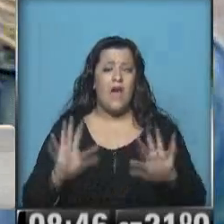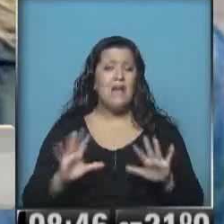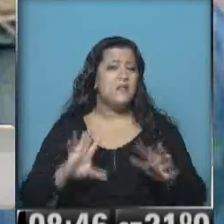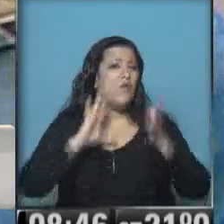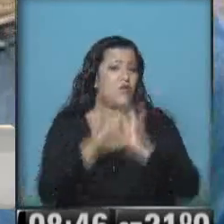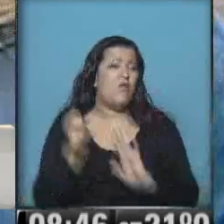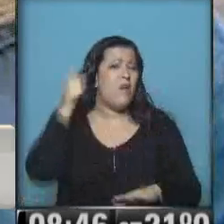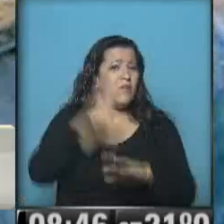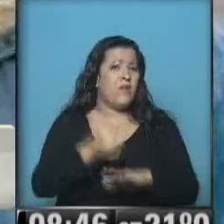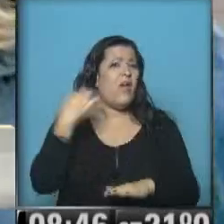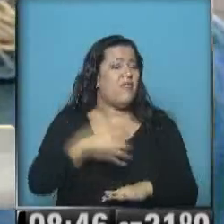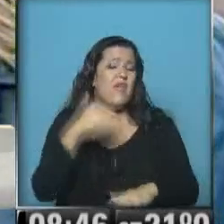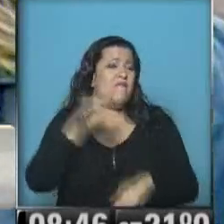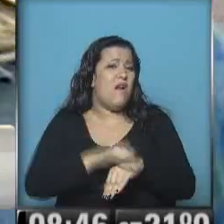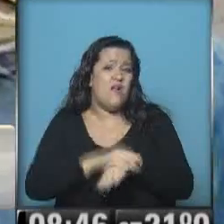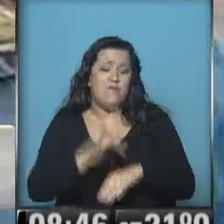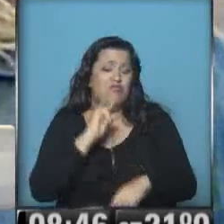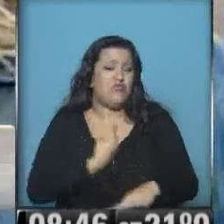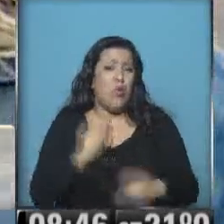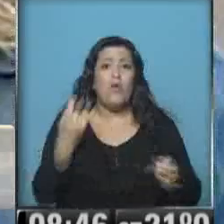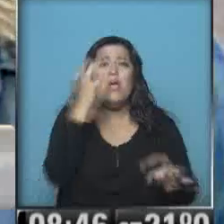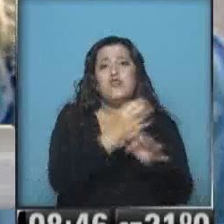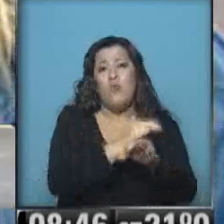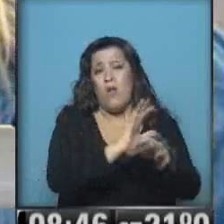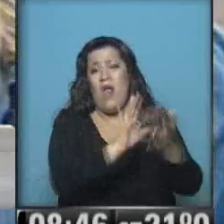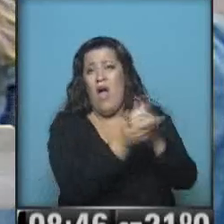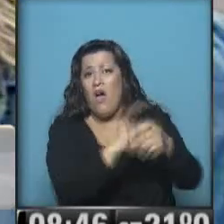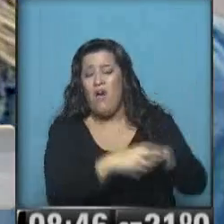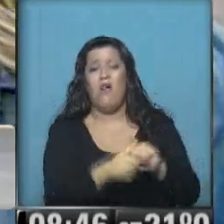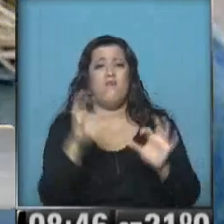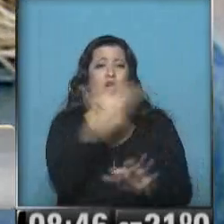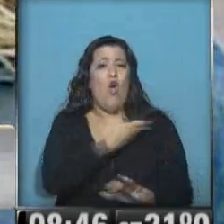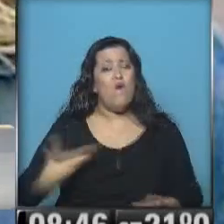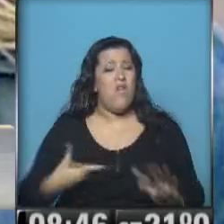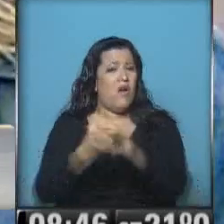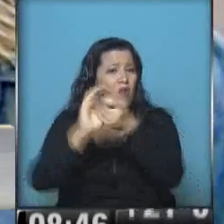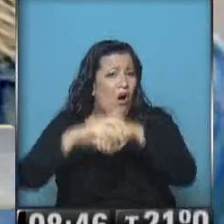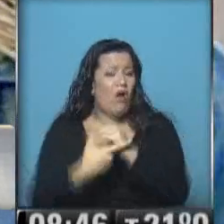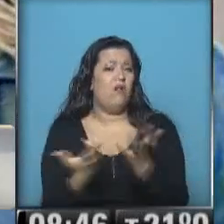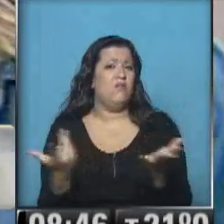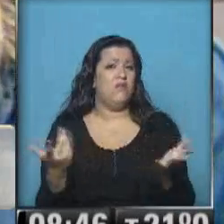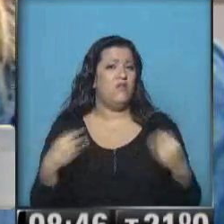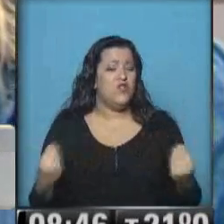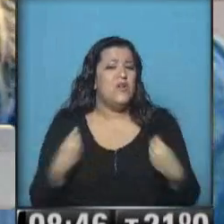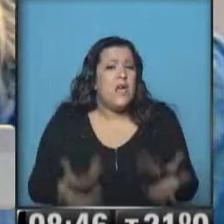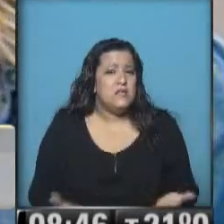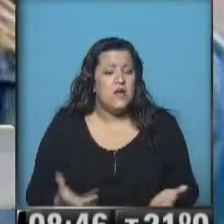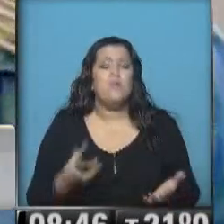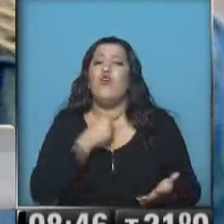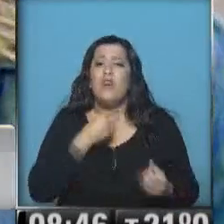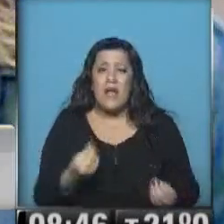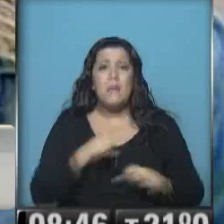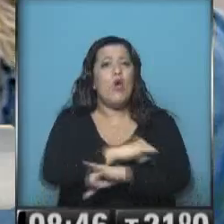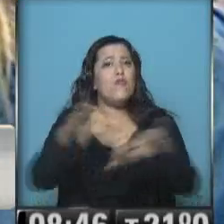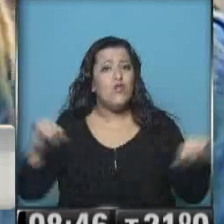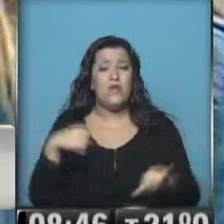tenemos que hacer justicia por mano propia porque ni el colegio se hace cargo ni la gobernación se hace cargo entonces tratamos de difundirlo para